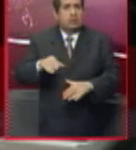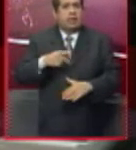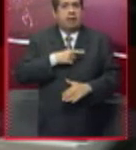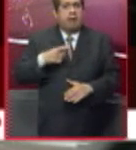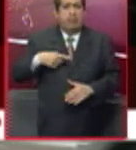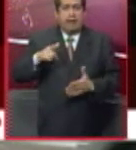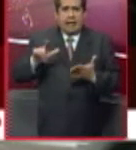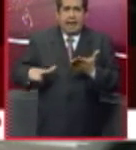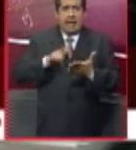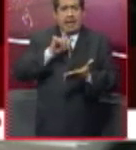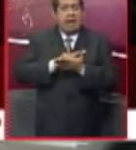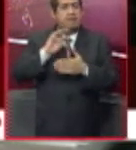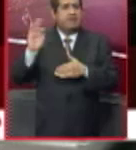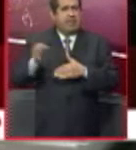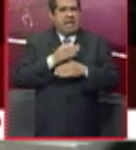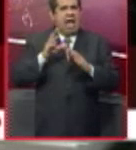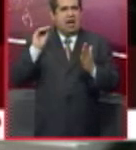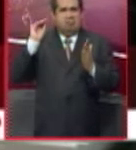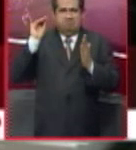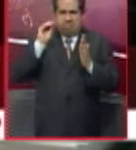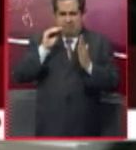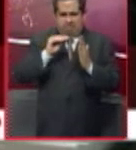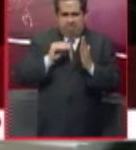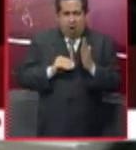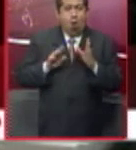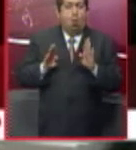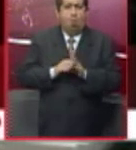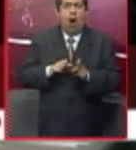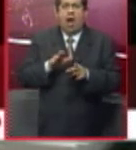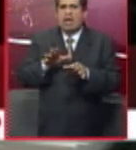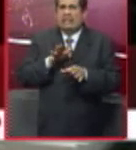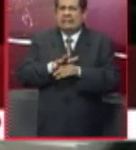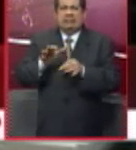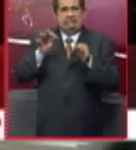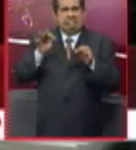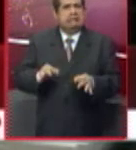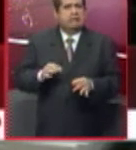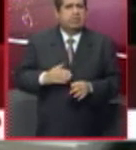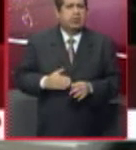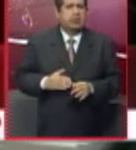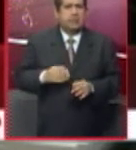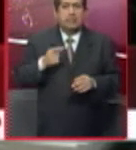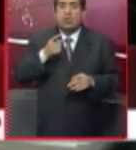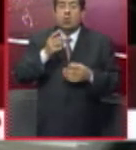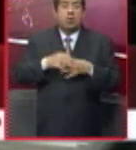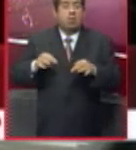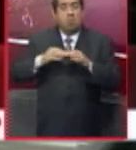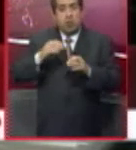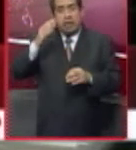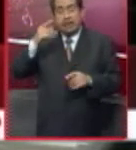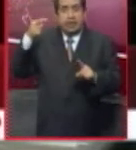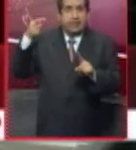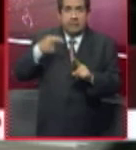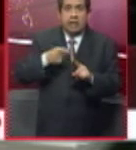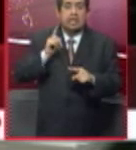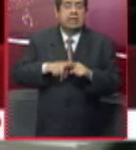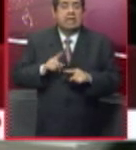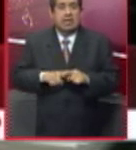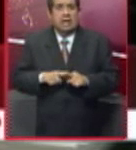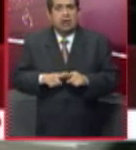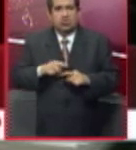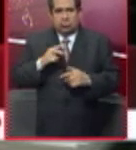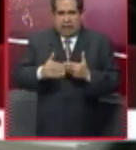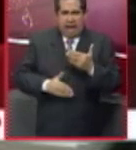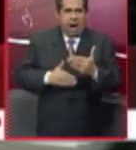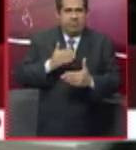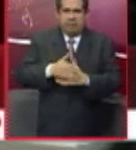debe contener y los alcances de la ley federal, partiendo del principio de que hemos